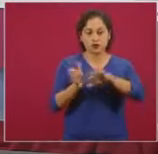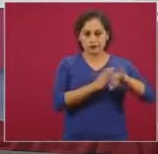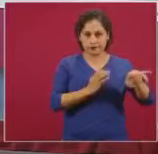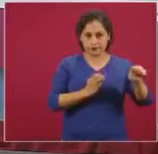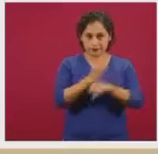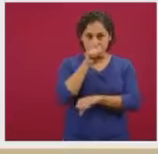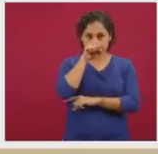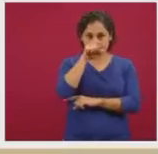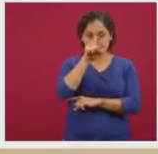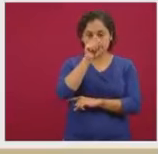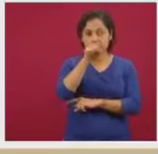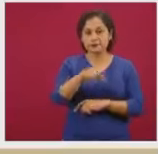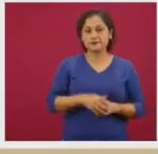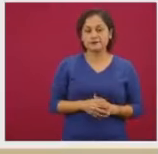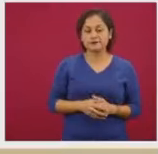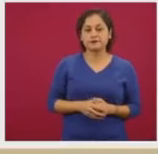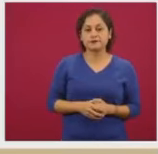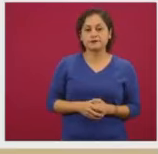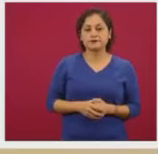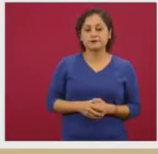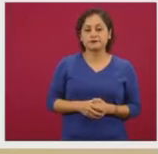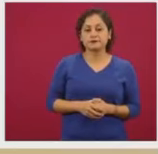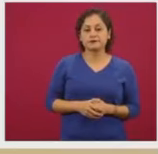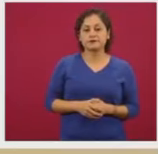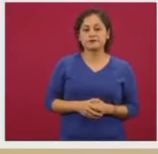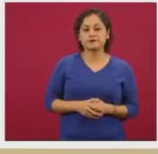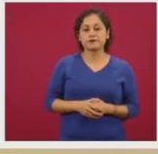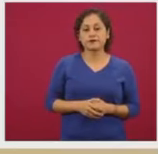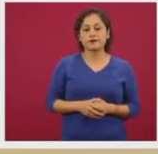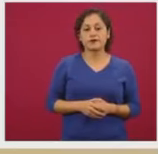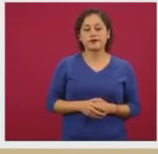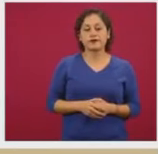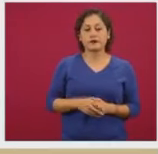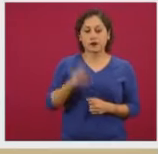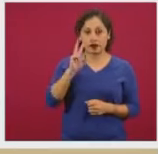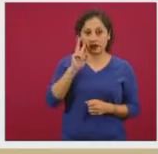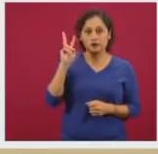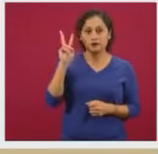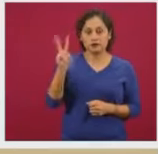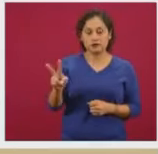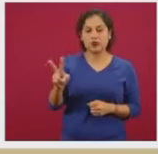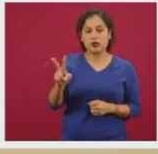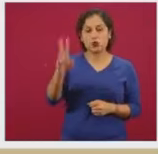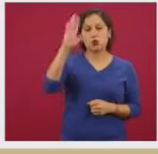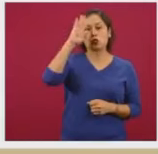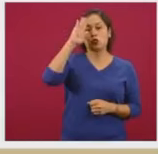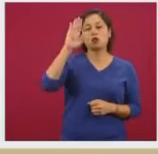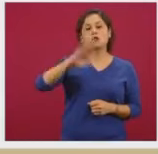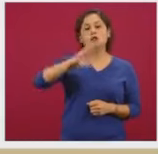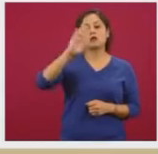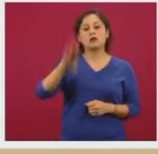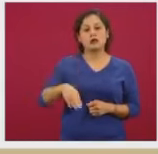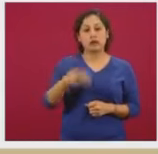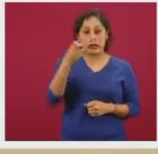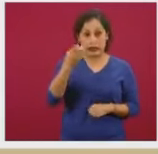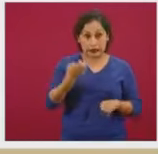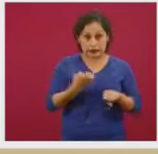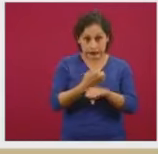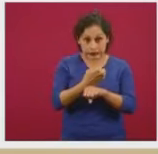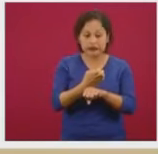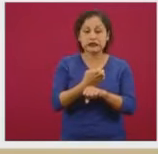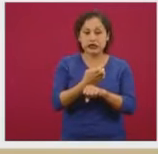Jalisco, donde también van a ver cómo este exceso de mortalidad son de los estados que inició de